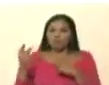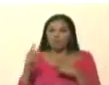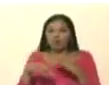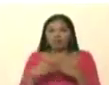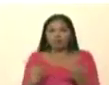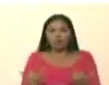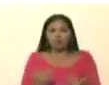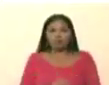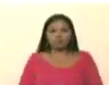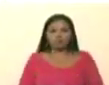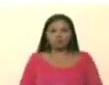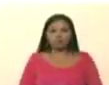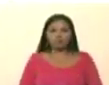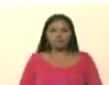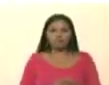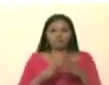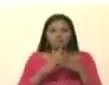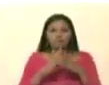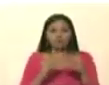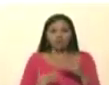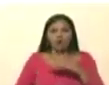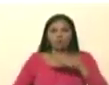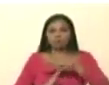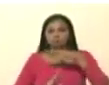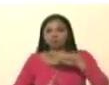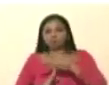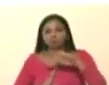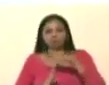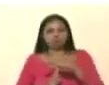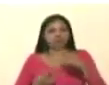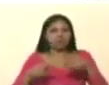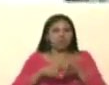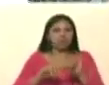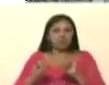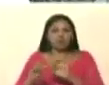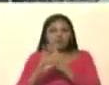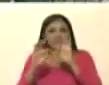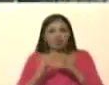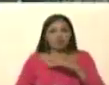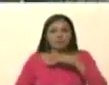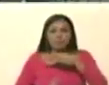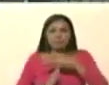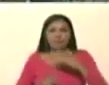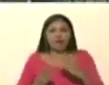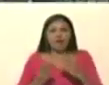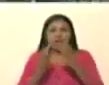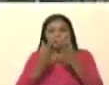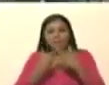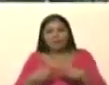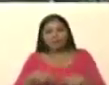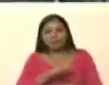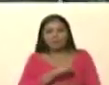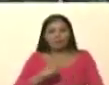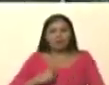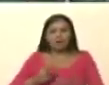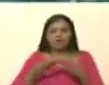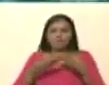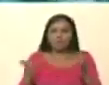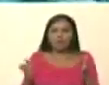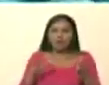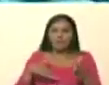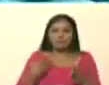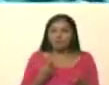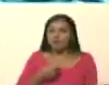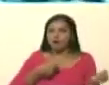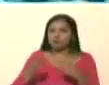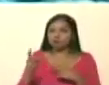están las trabas y las corruptelas que impiden que la empresa privada y la empresa pública puedan